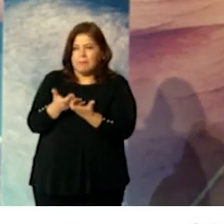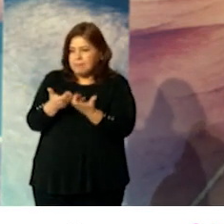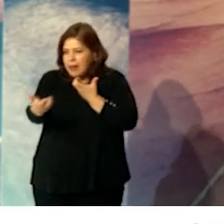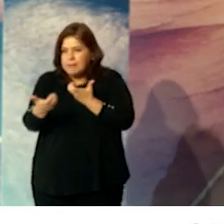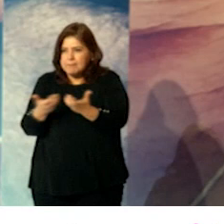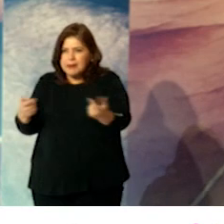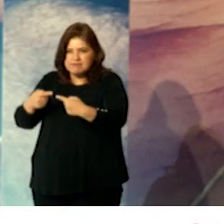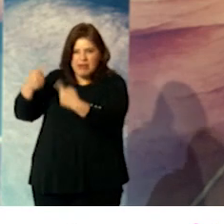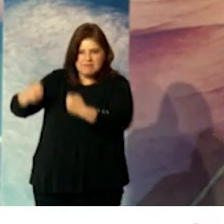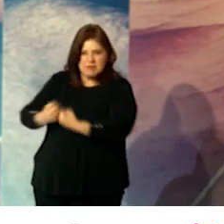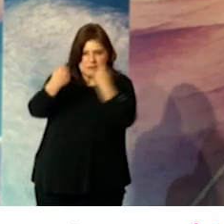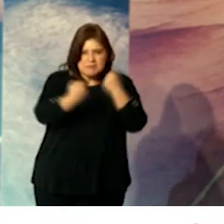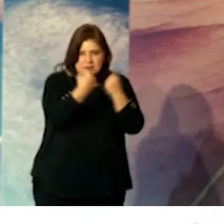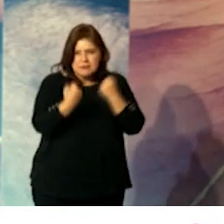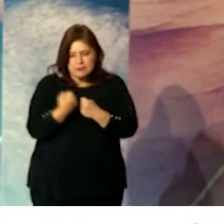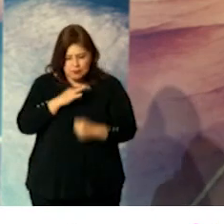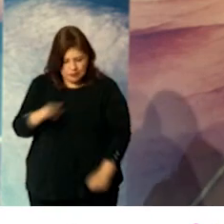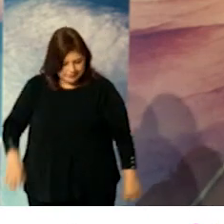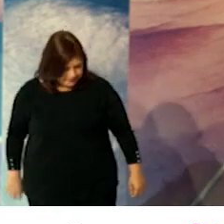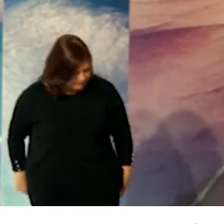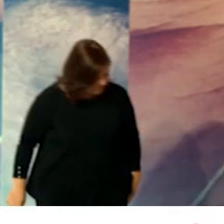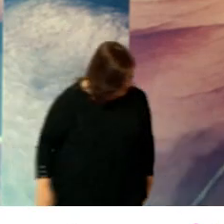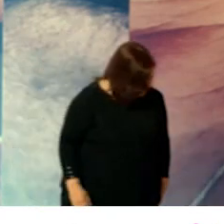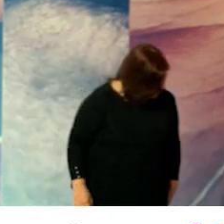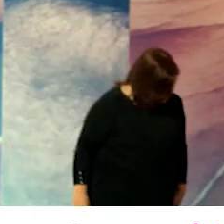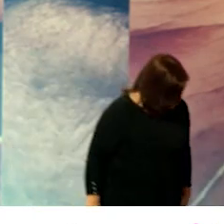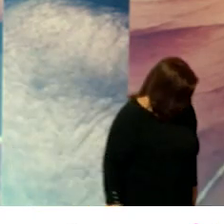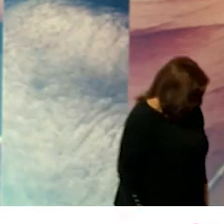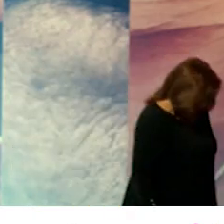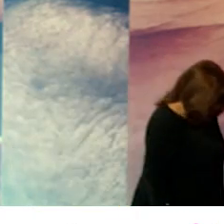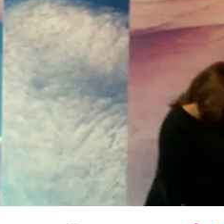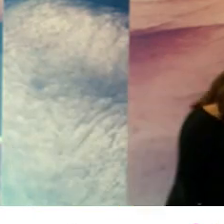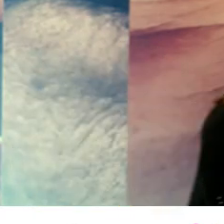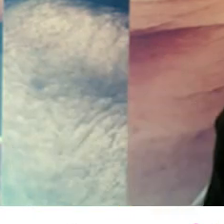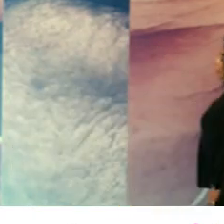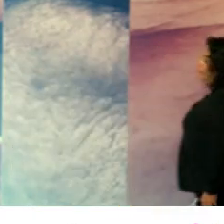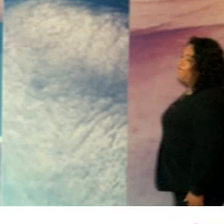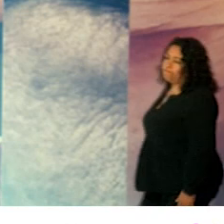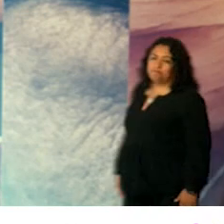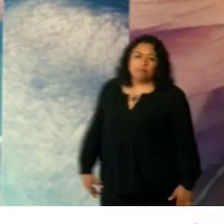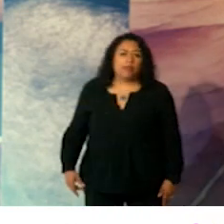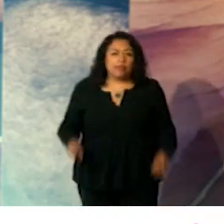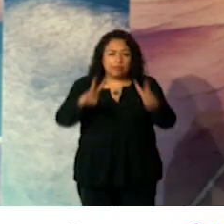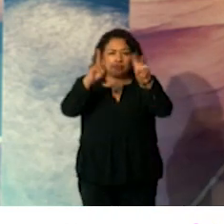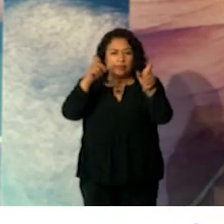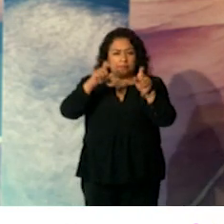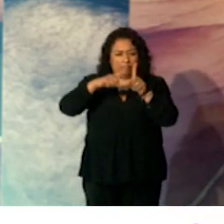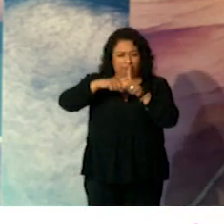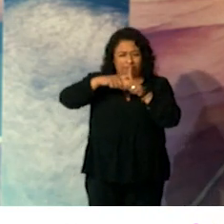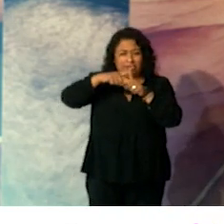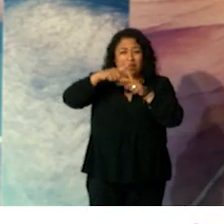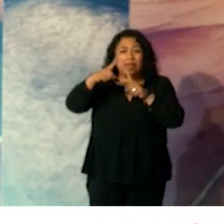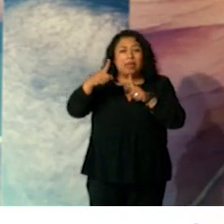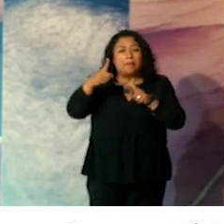polarizaciones. En temas de cambio climático, a mí lo que me parece que es muy importante es que el antídoto está mucho